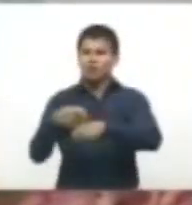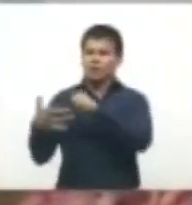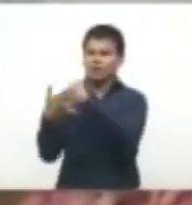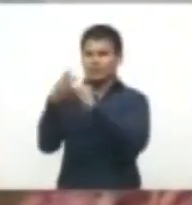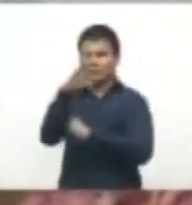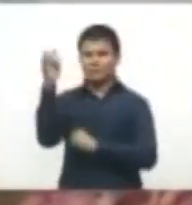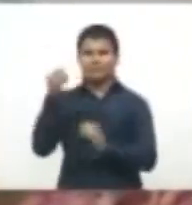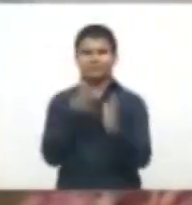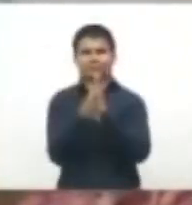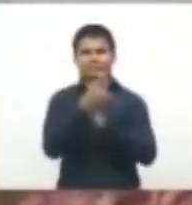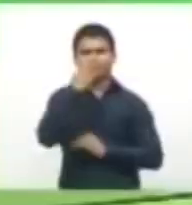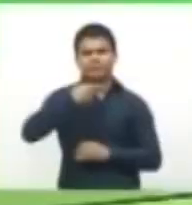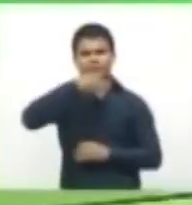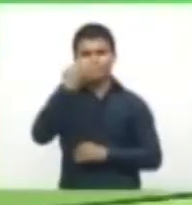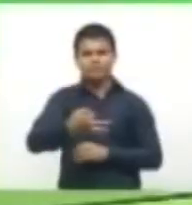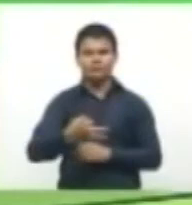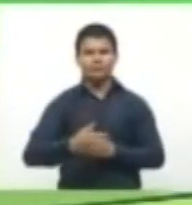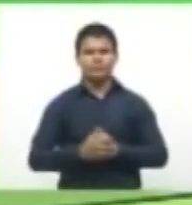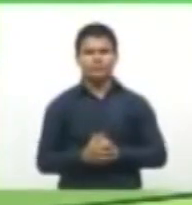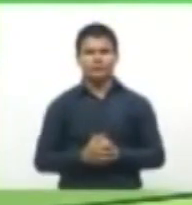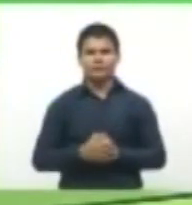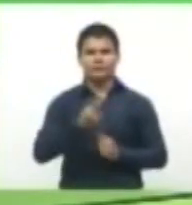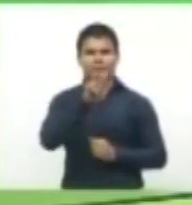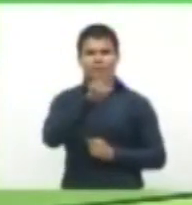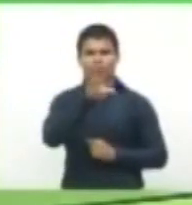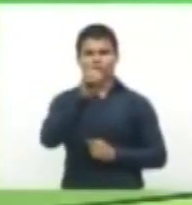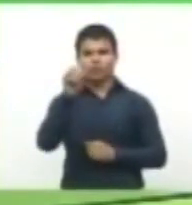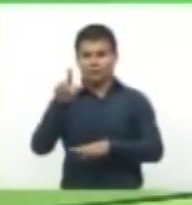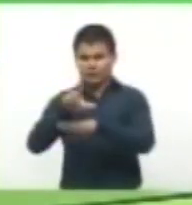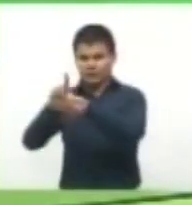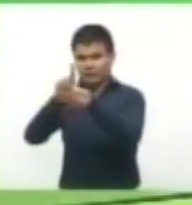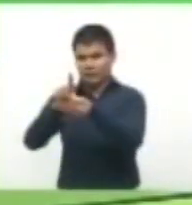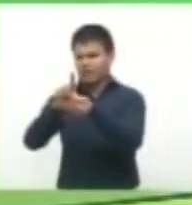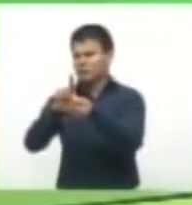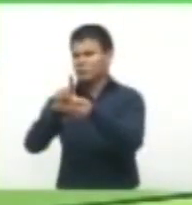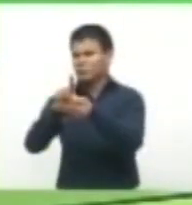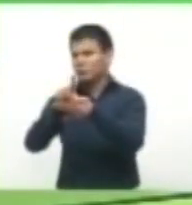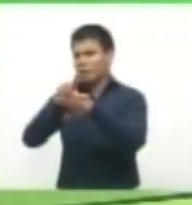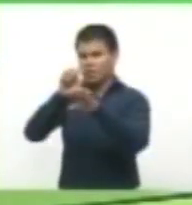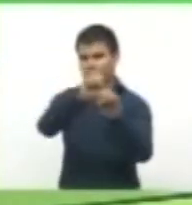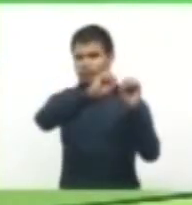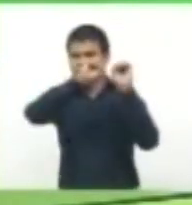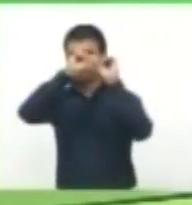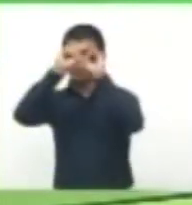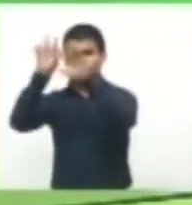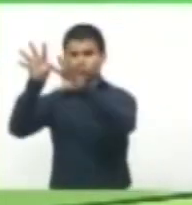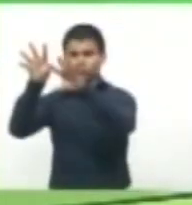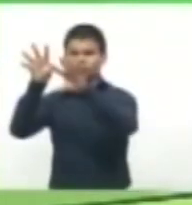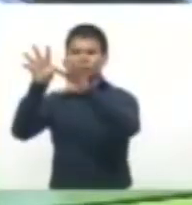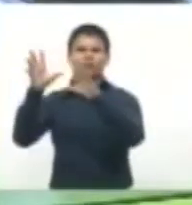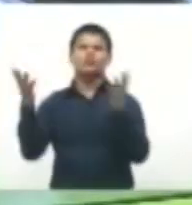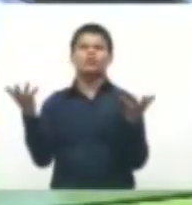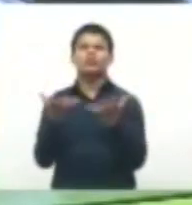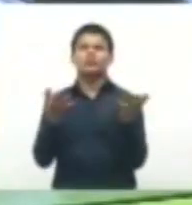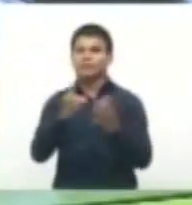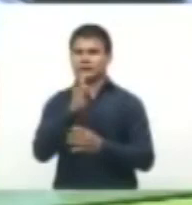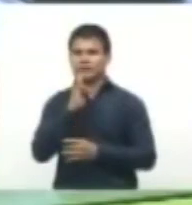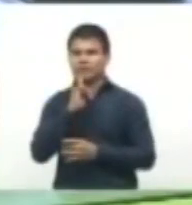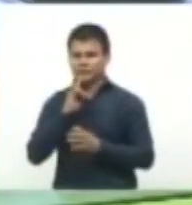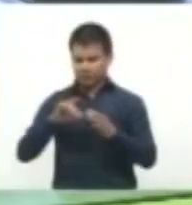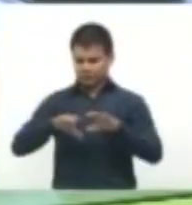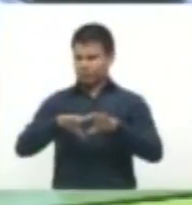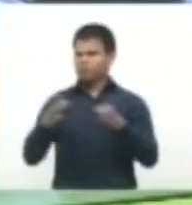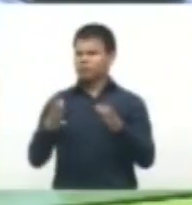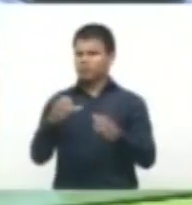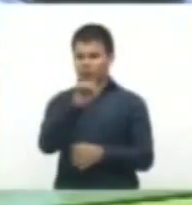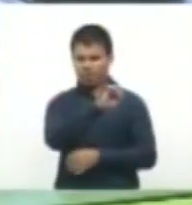compromiso con la verdad. Cerca de 200 libras de marihuana de exportación fueron incautadas en un carro contratista de telefonía celular en La